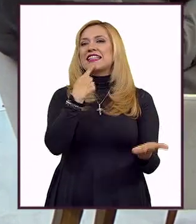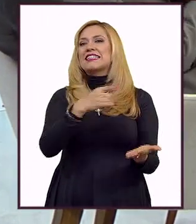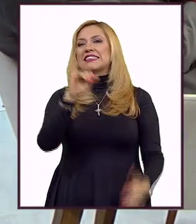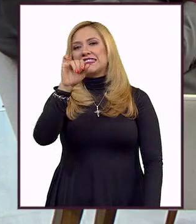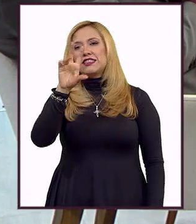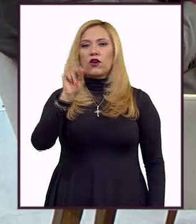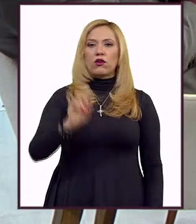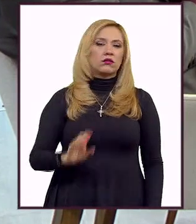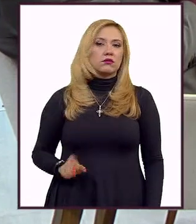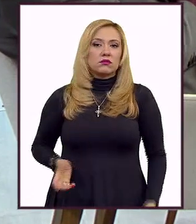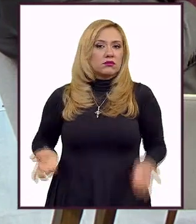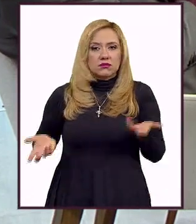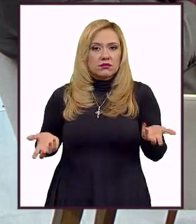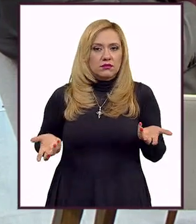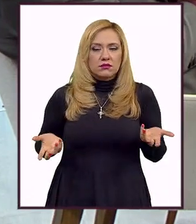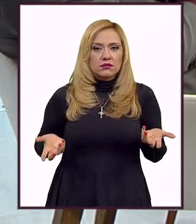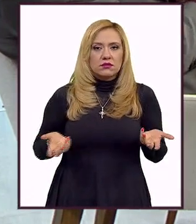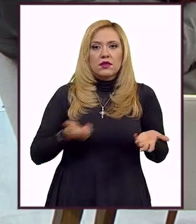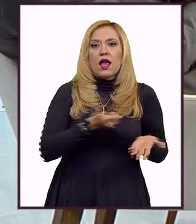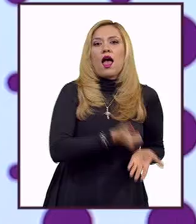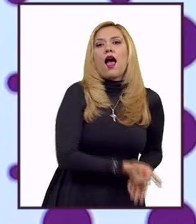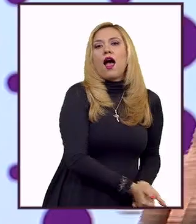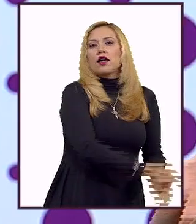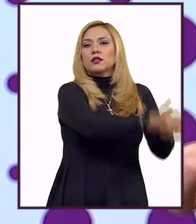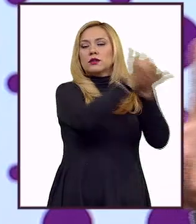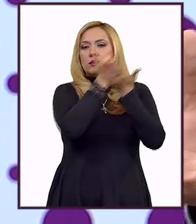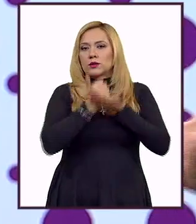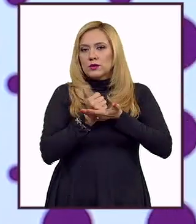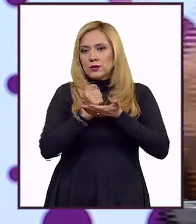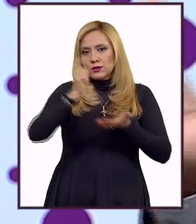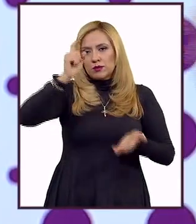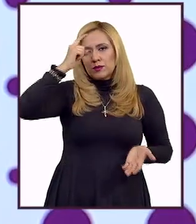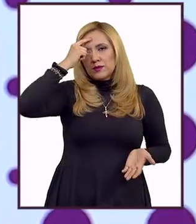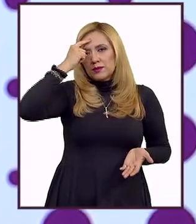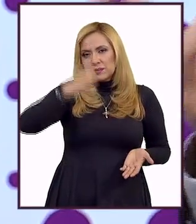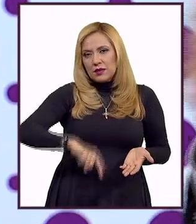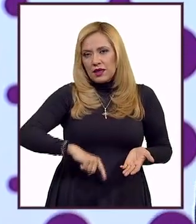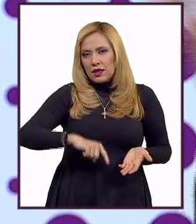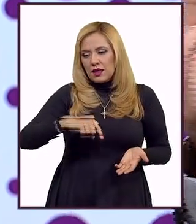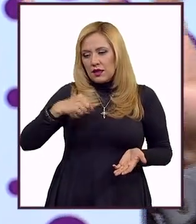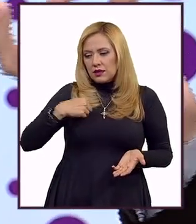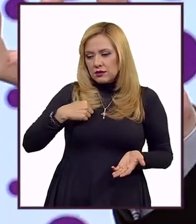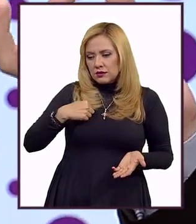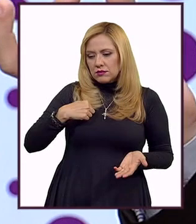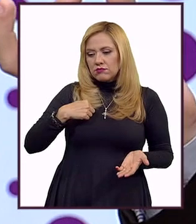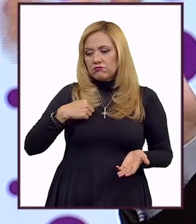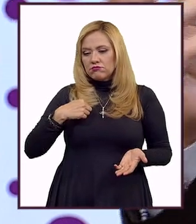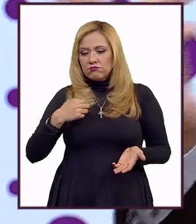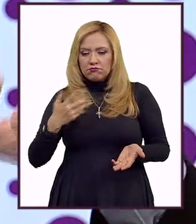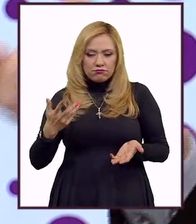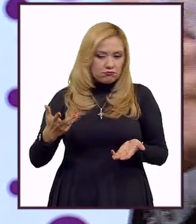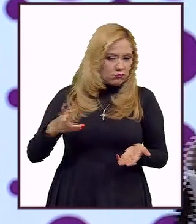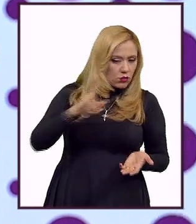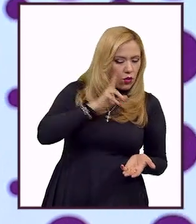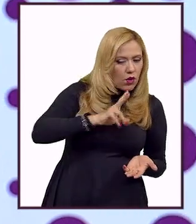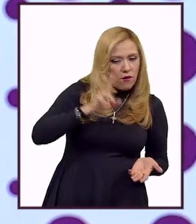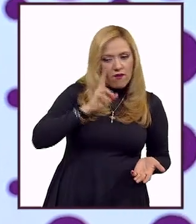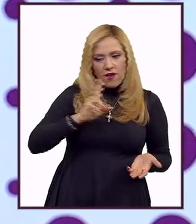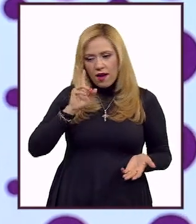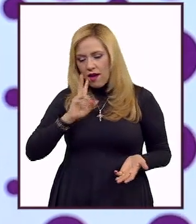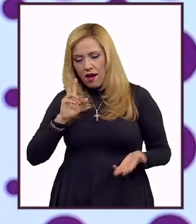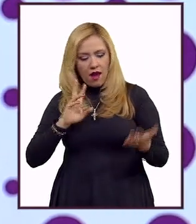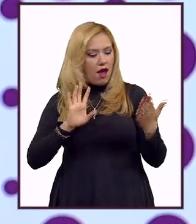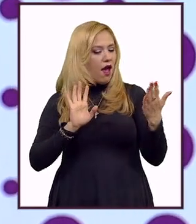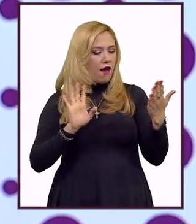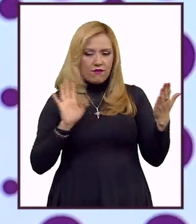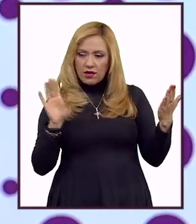Es una metodología que puede servir para coordinar, perdón, no para coordinar, para comprobar si efectivamente lo que